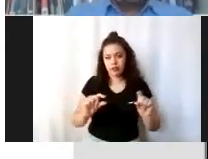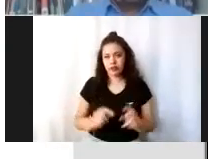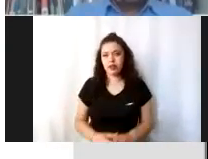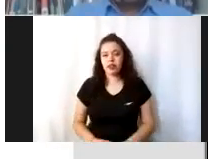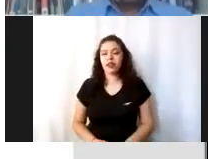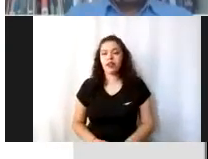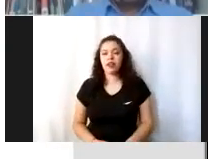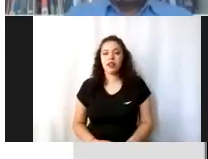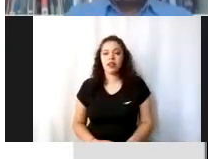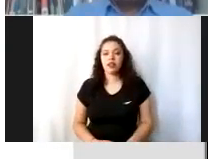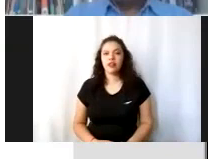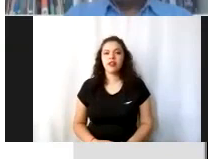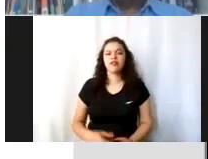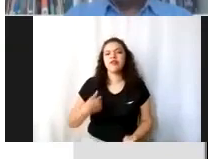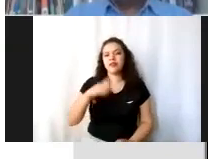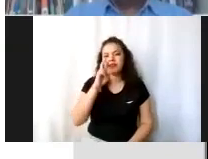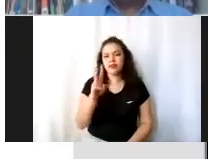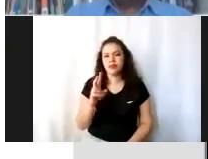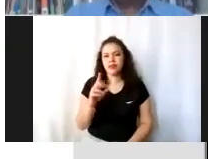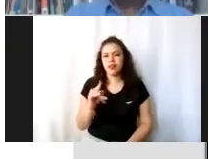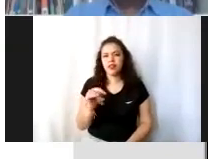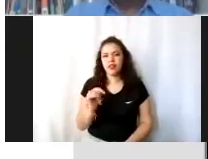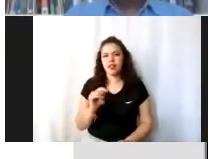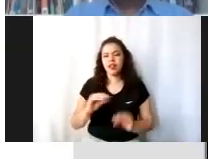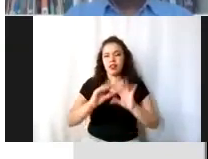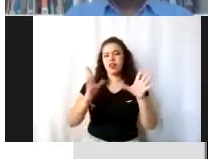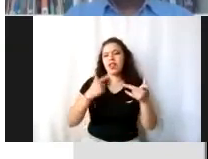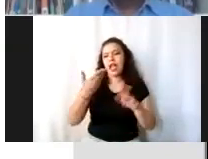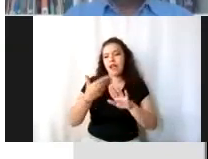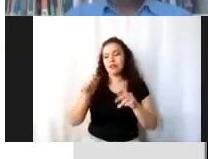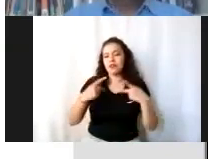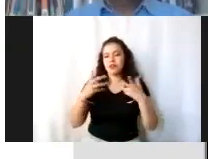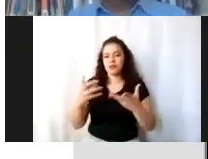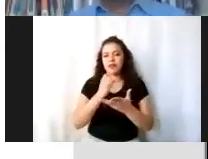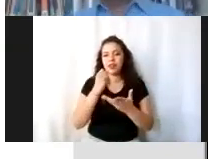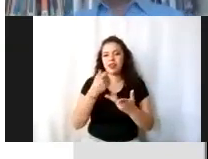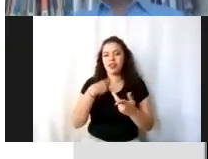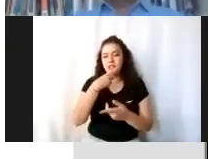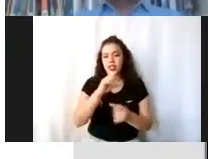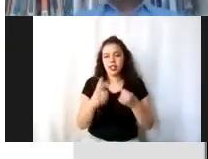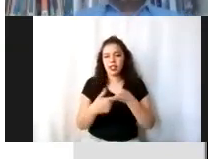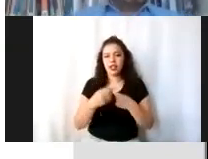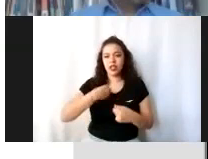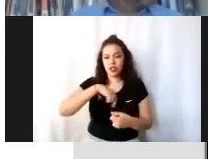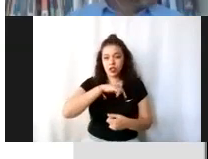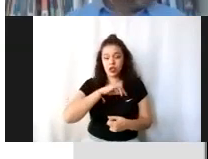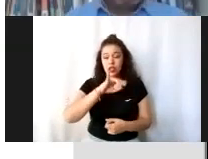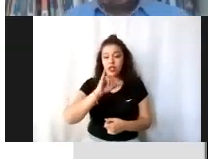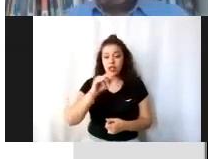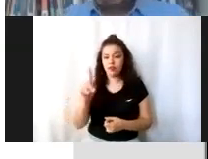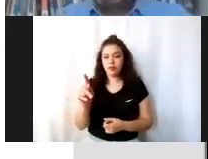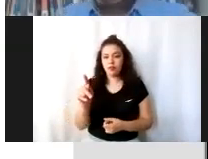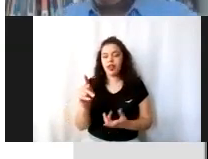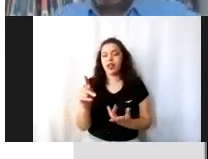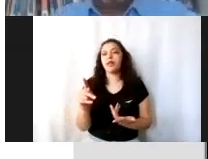yo veía justo, me ganaron, pero justo quería mencionar eso, que nosotros como IAPEP